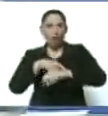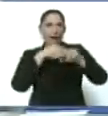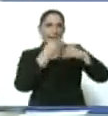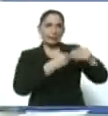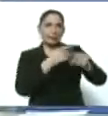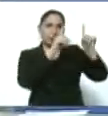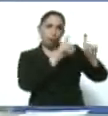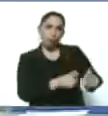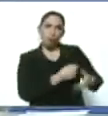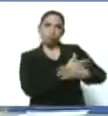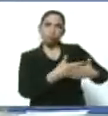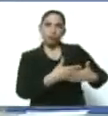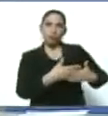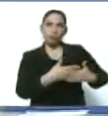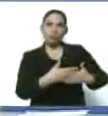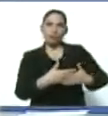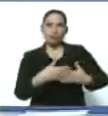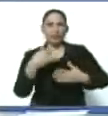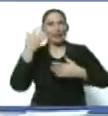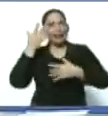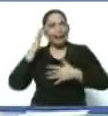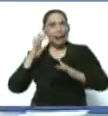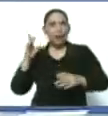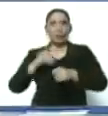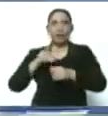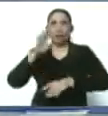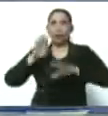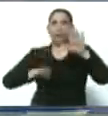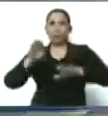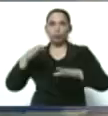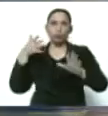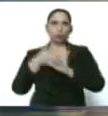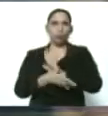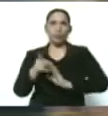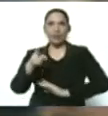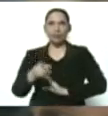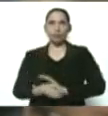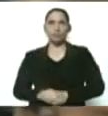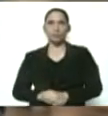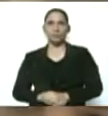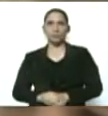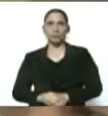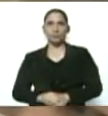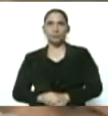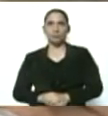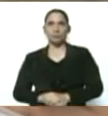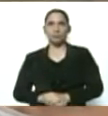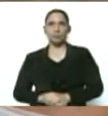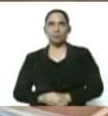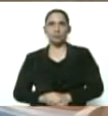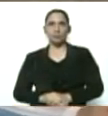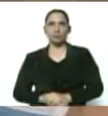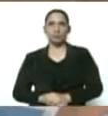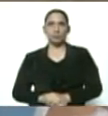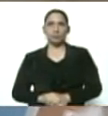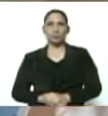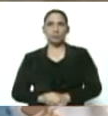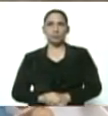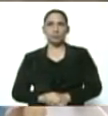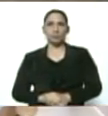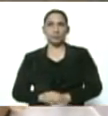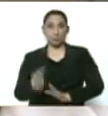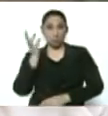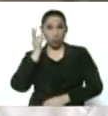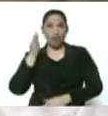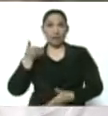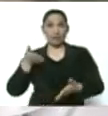Por aquí creo que me mandaron algunos datos sobre eso, precisamente. Aquí está la muchacha que